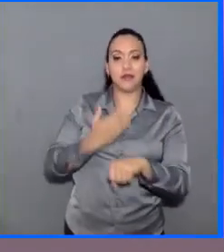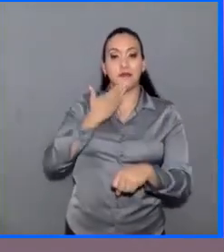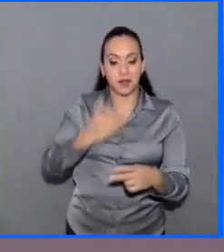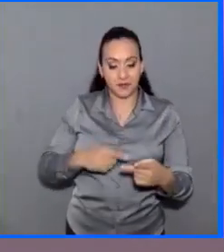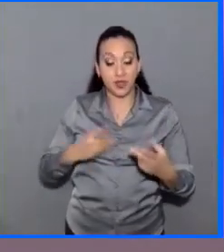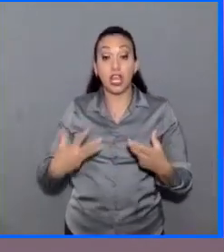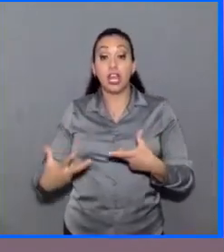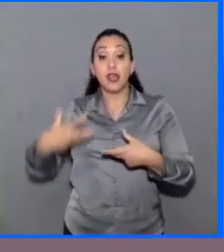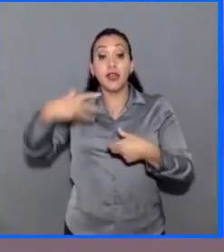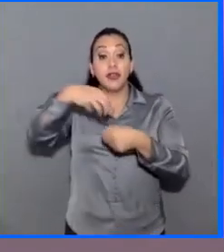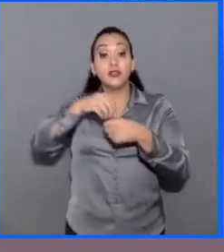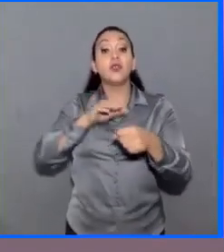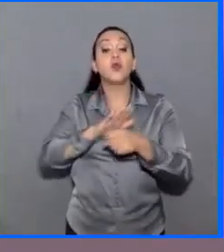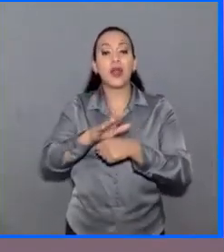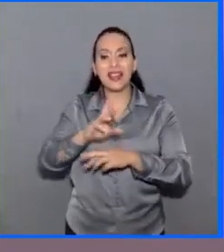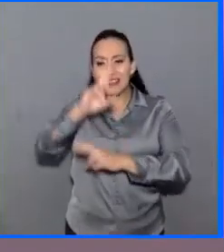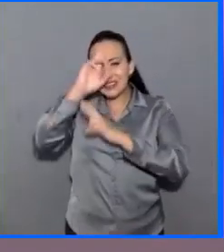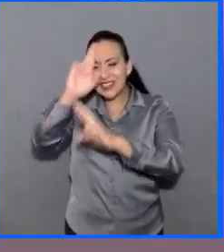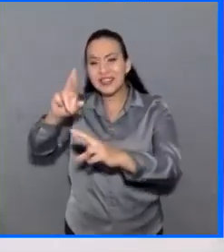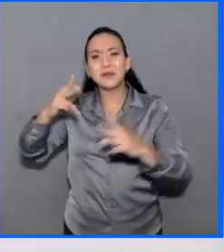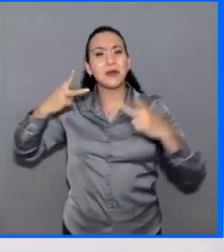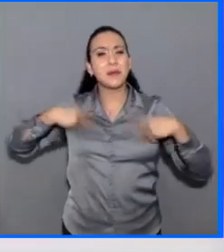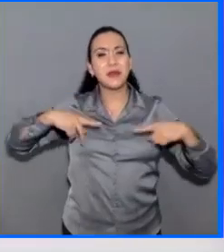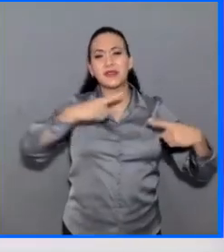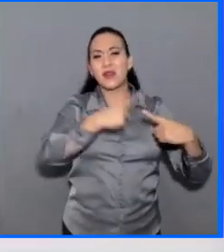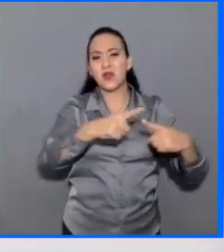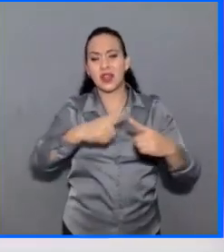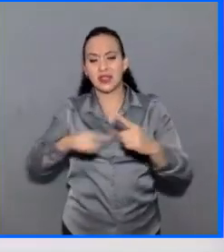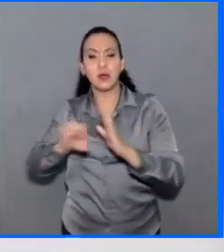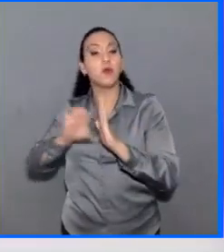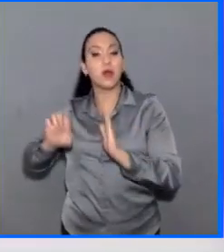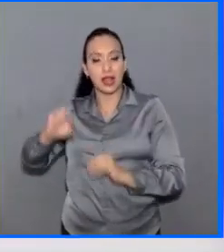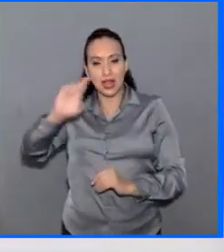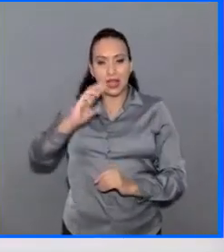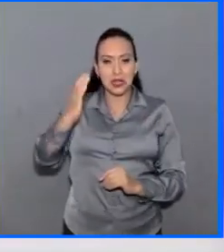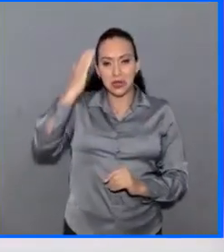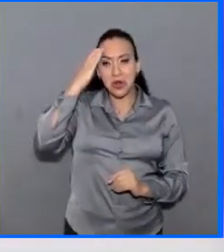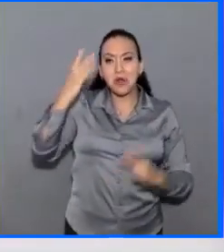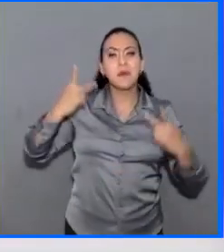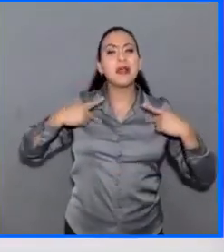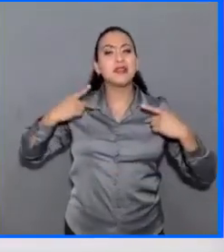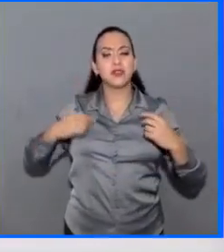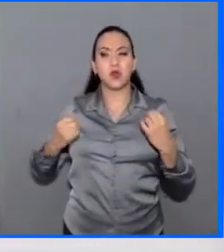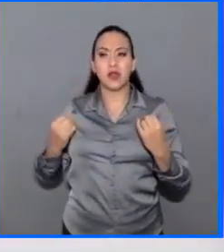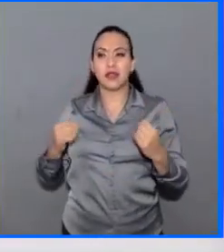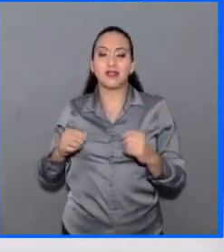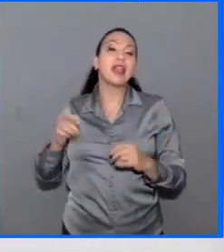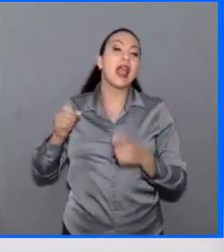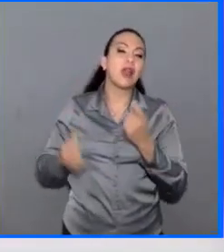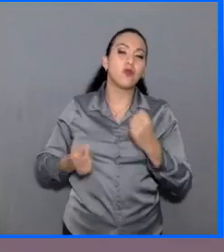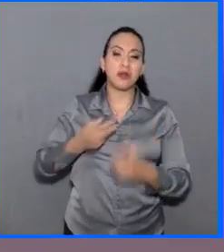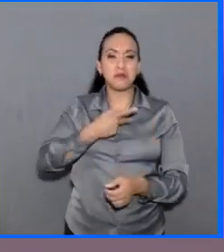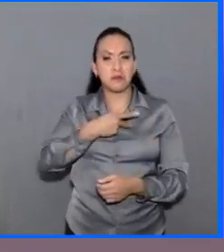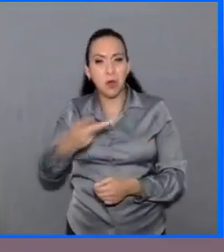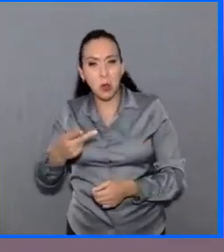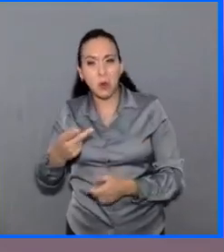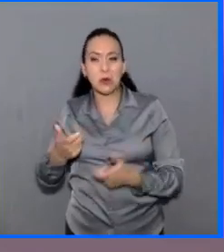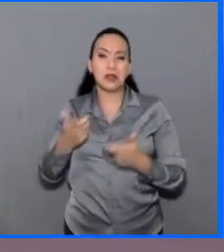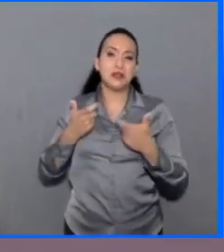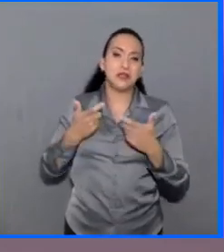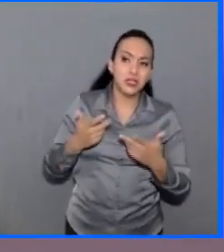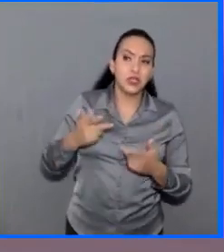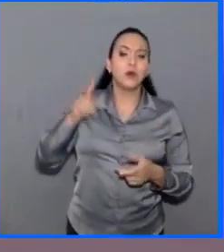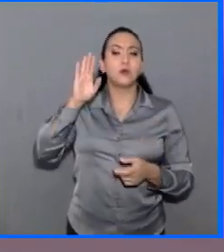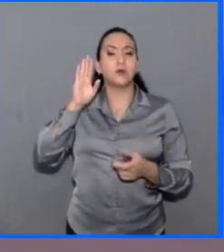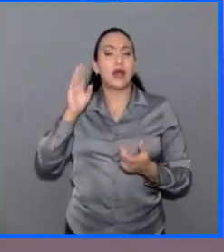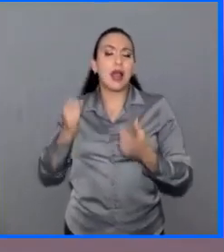perspectiva interseccional que reconozca y atienda las desigualdades estructurales y el